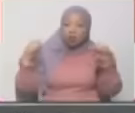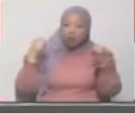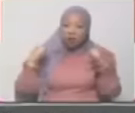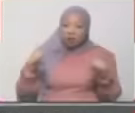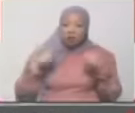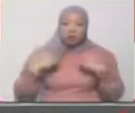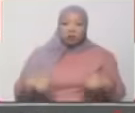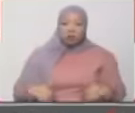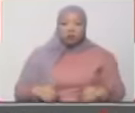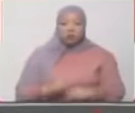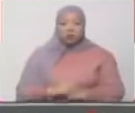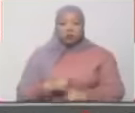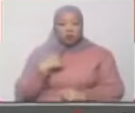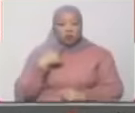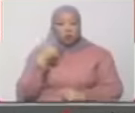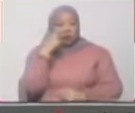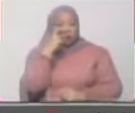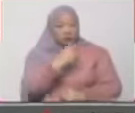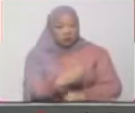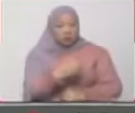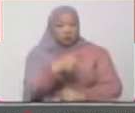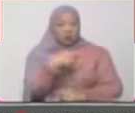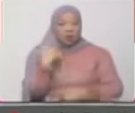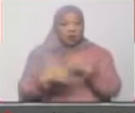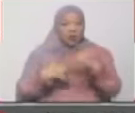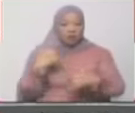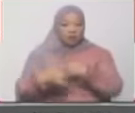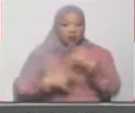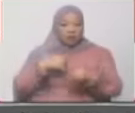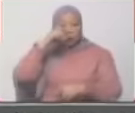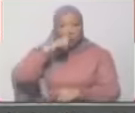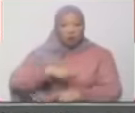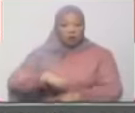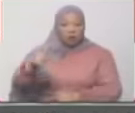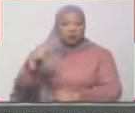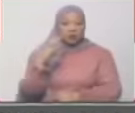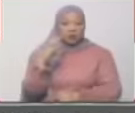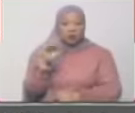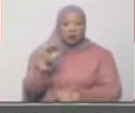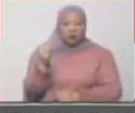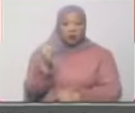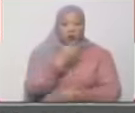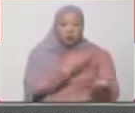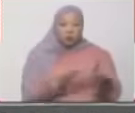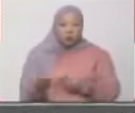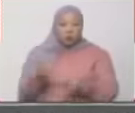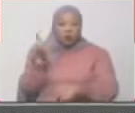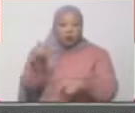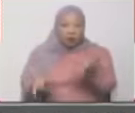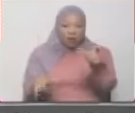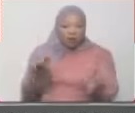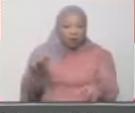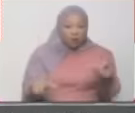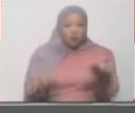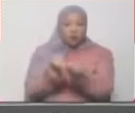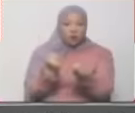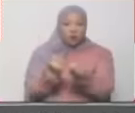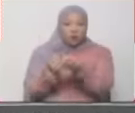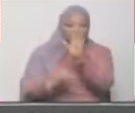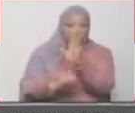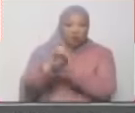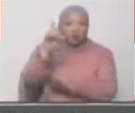El otro día yo fui a una actividad aniversaria del CEO y me recibió un grupo de compañeros que están